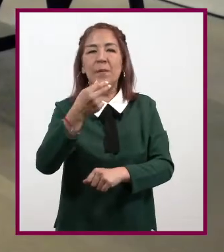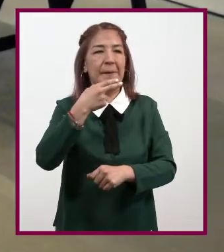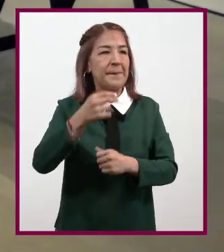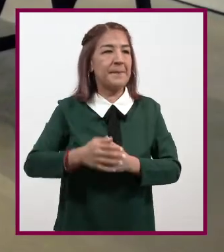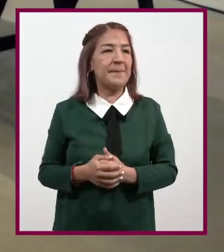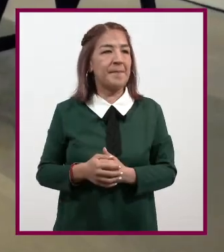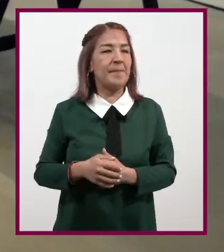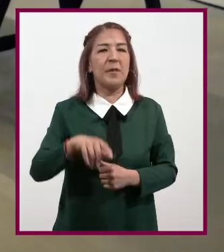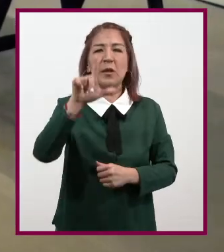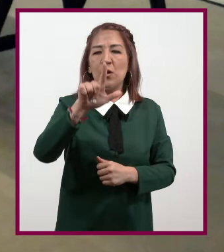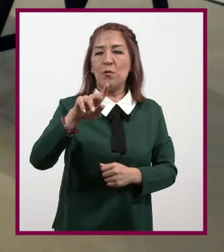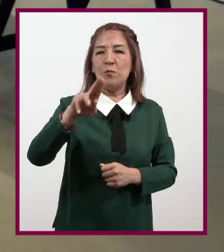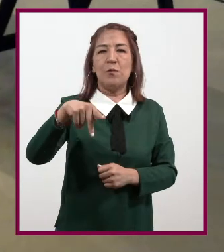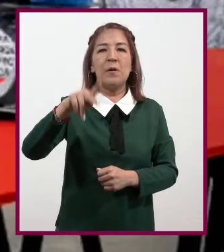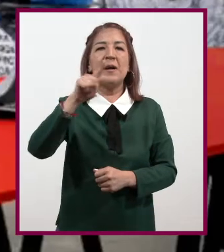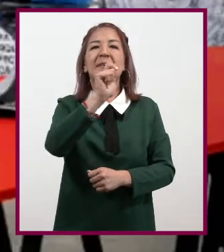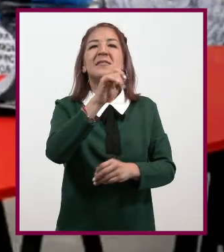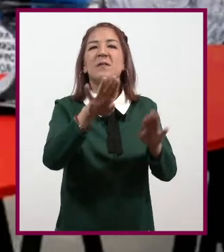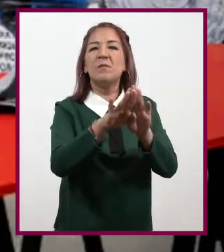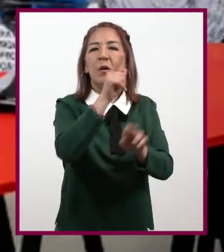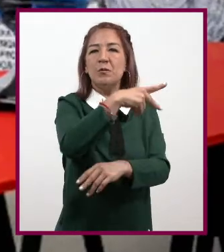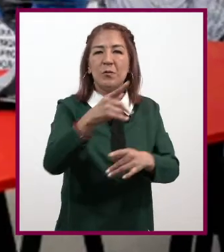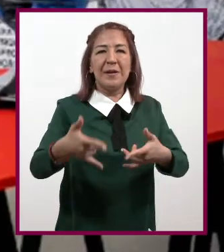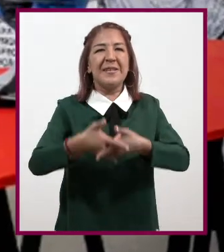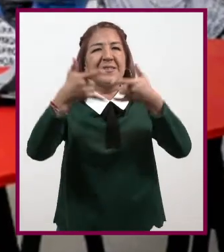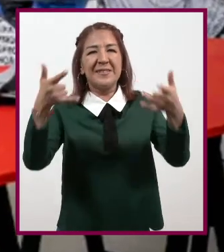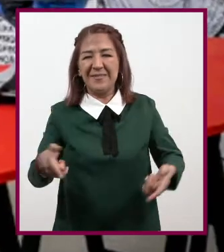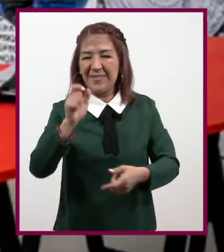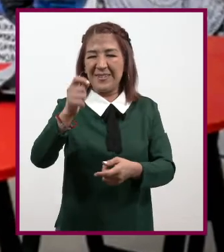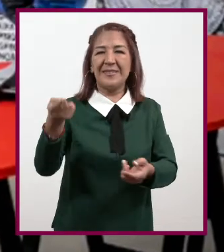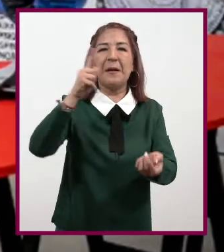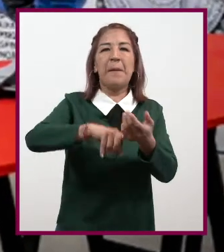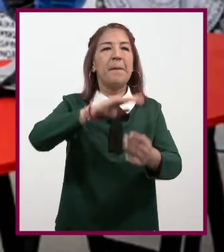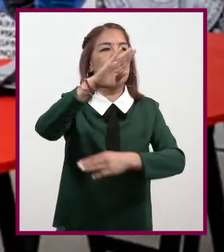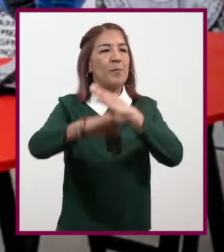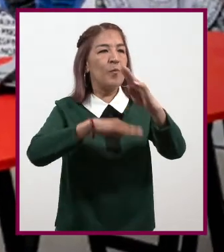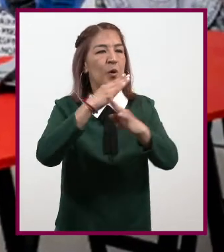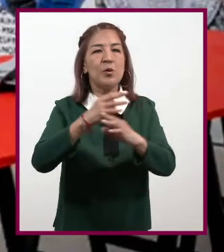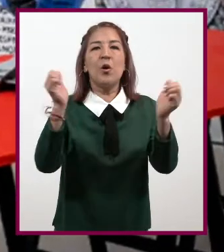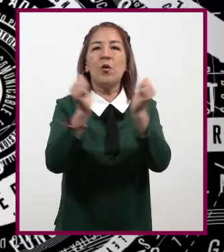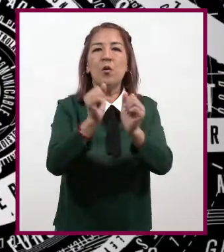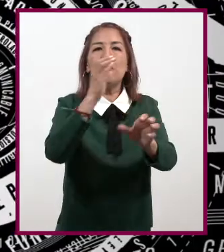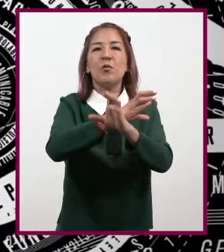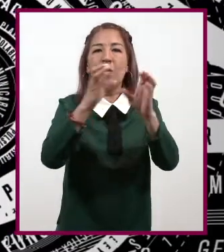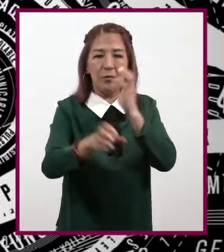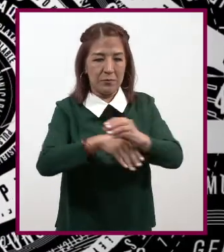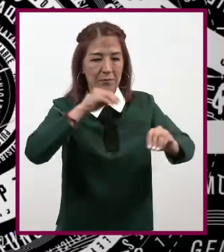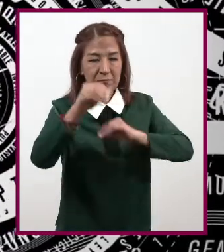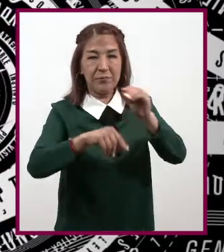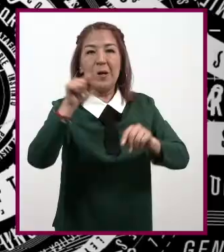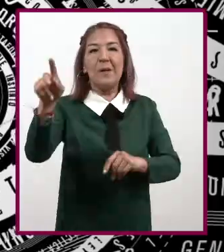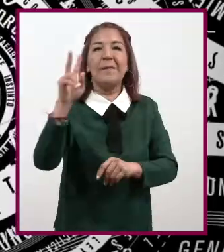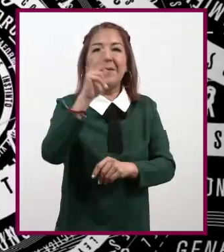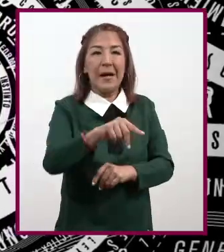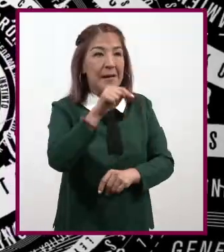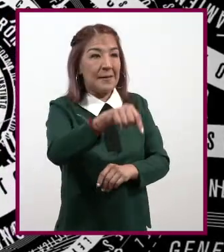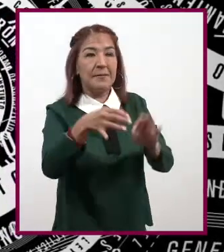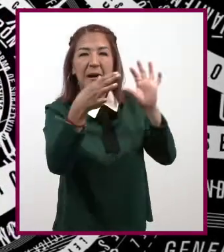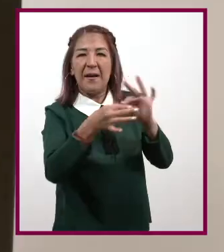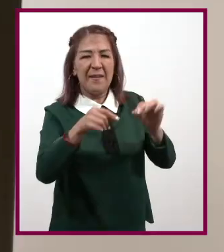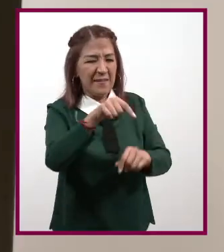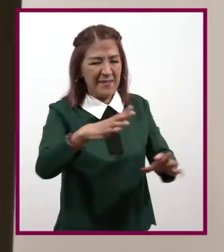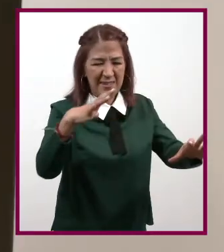Lull, que planteaba la posibilidad de entender el mundo a partir de máquinas de interpretación que te podían dar los significados de